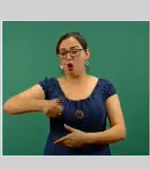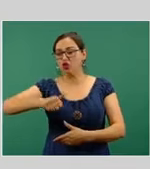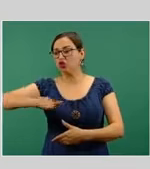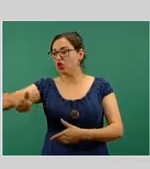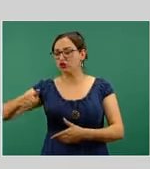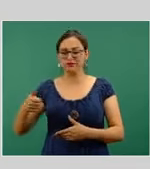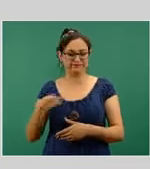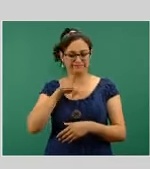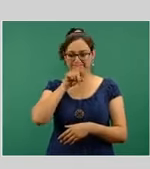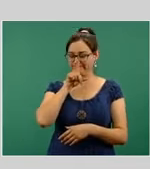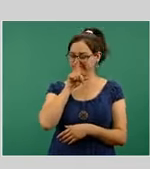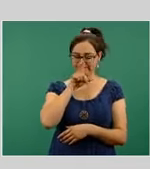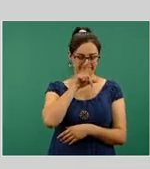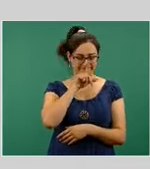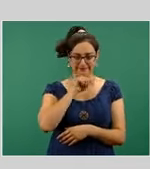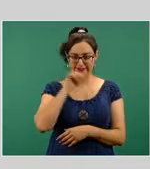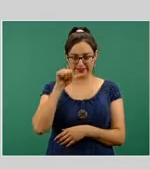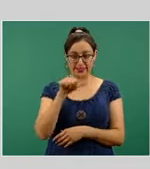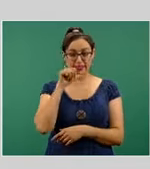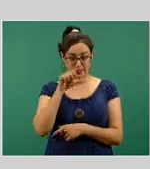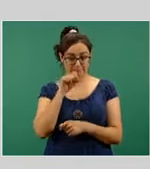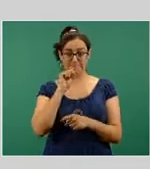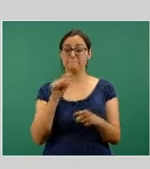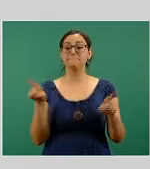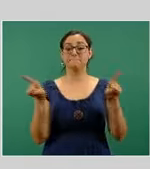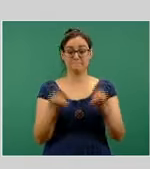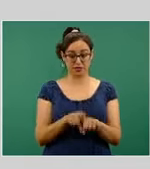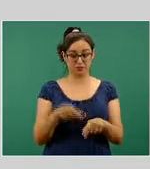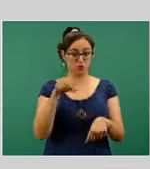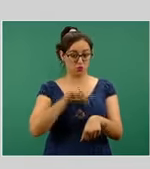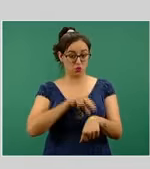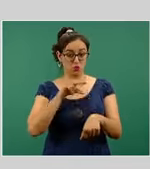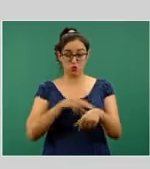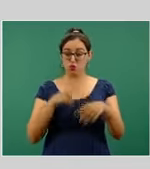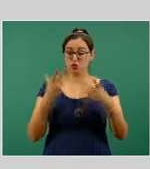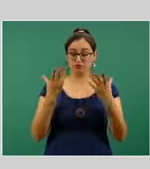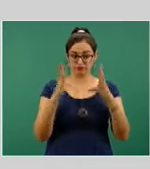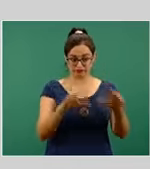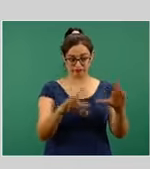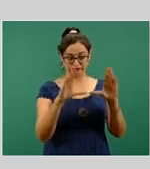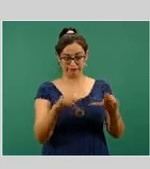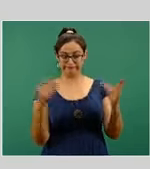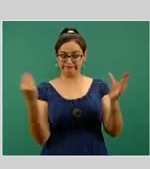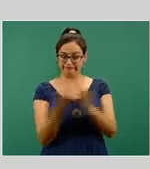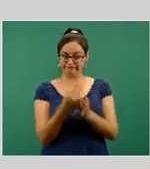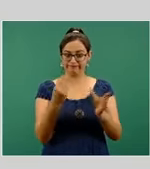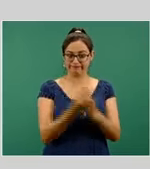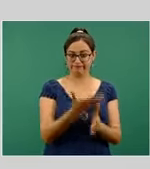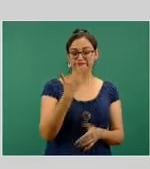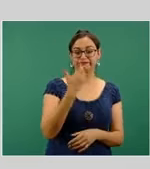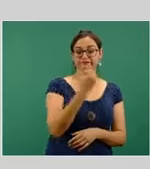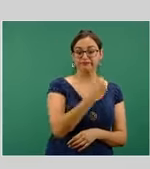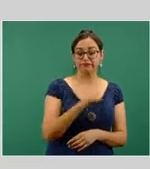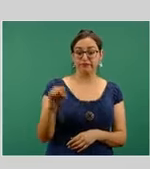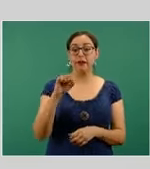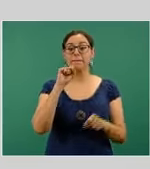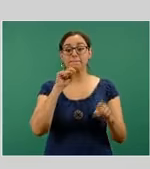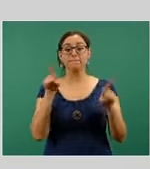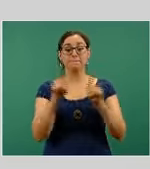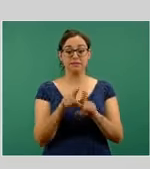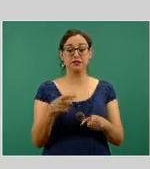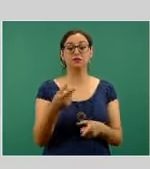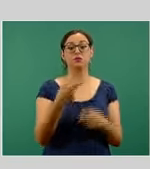con capacitación adecuada para los profesionales, buena infraestructura, reconocimiento del rol de los nutriólogos, de los